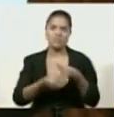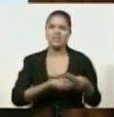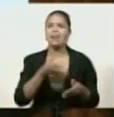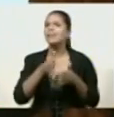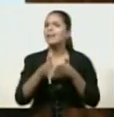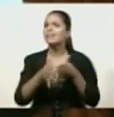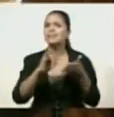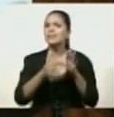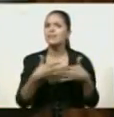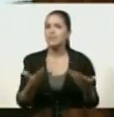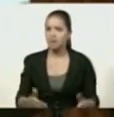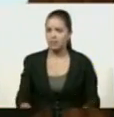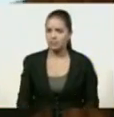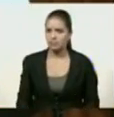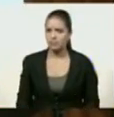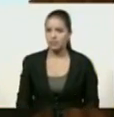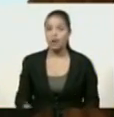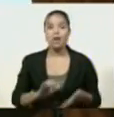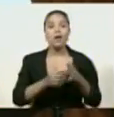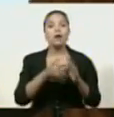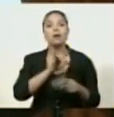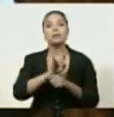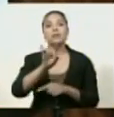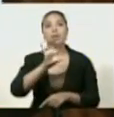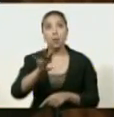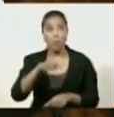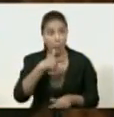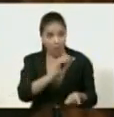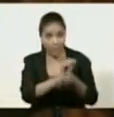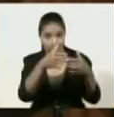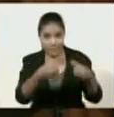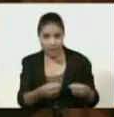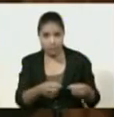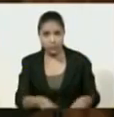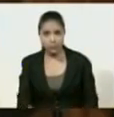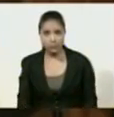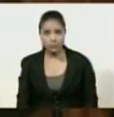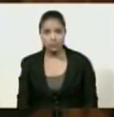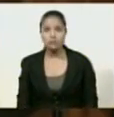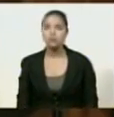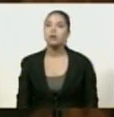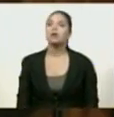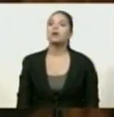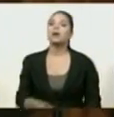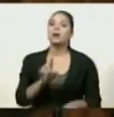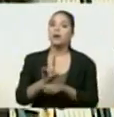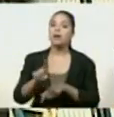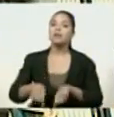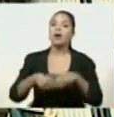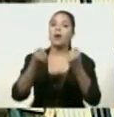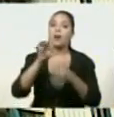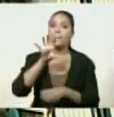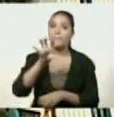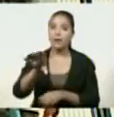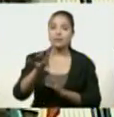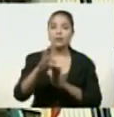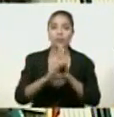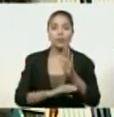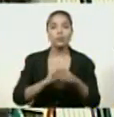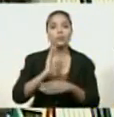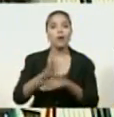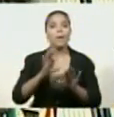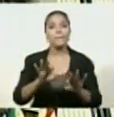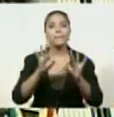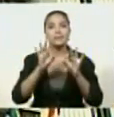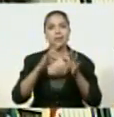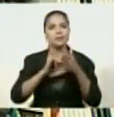quiere decir eso exactamente? El delito de traición a la patria. ¿Pueden caer presos? El delito de traición a la patria comprende la jurisdicción penal ordinaria y la jurisdicción especial,